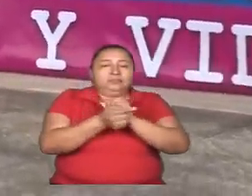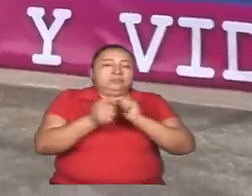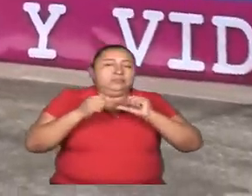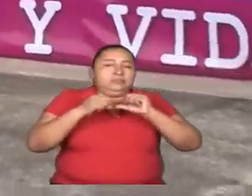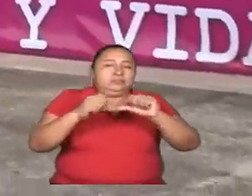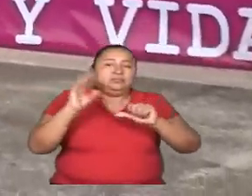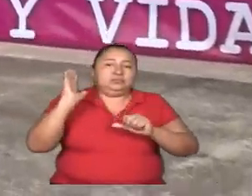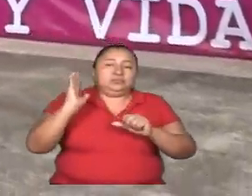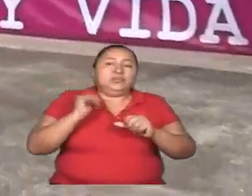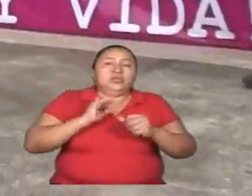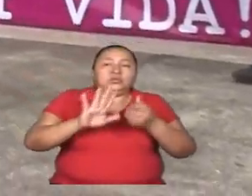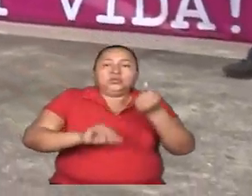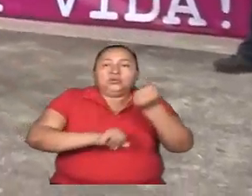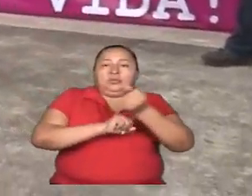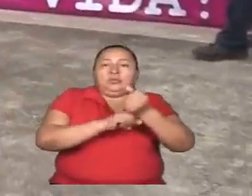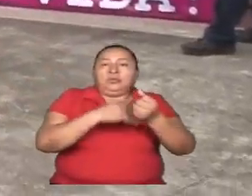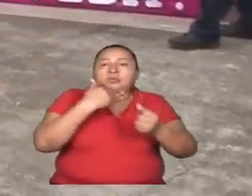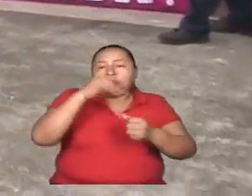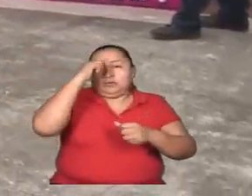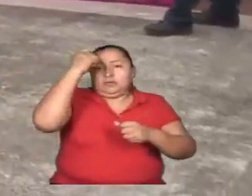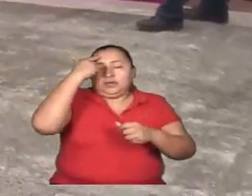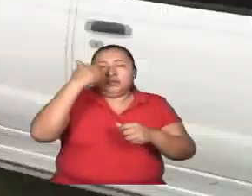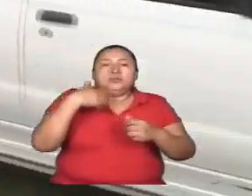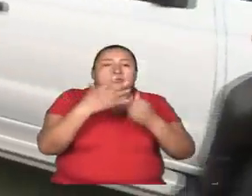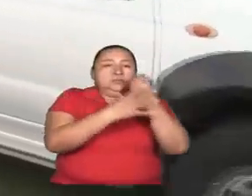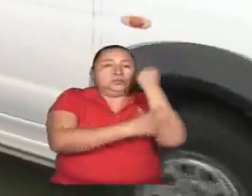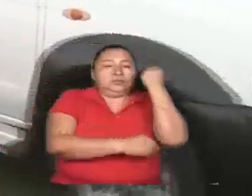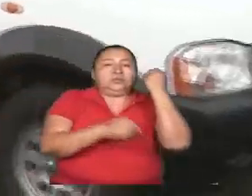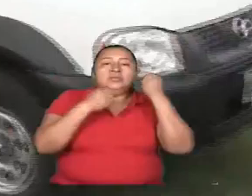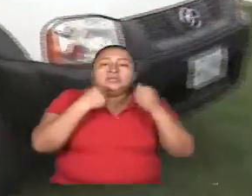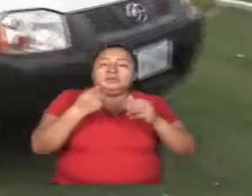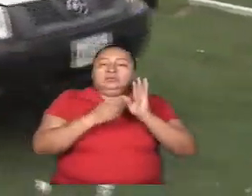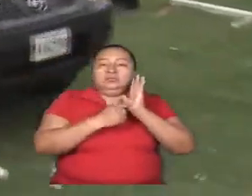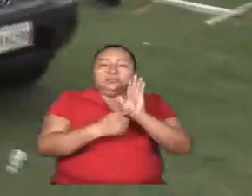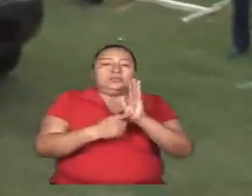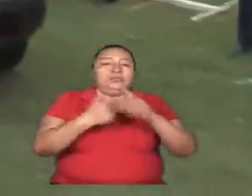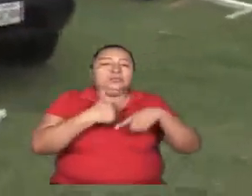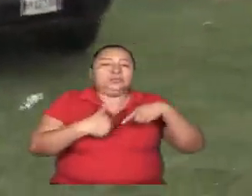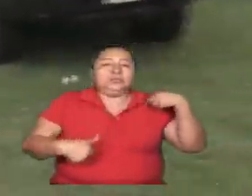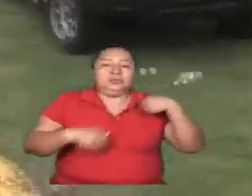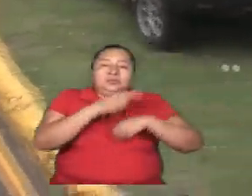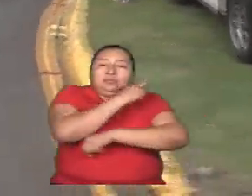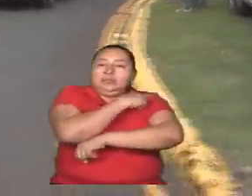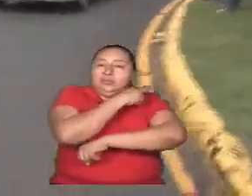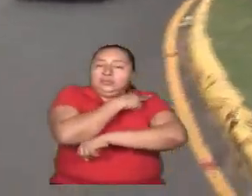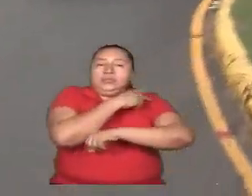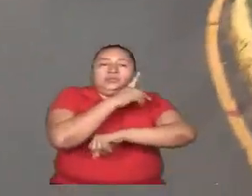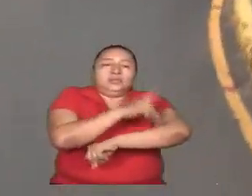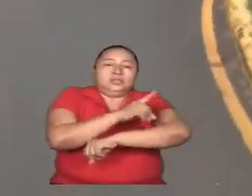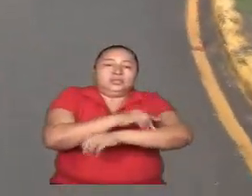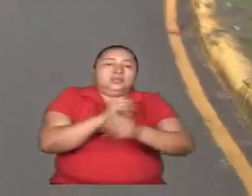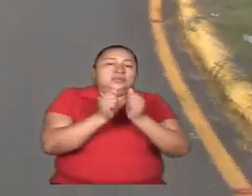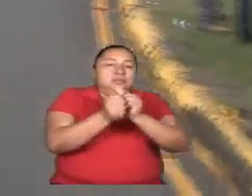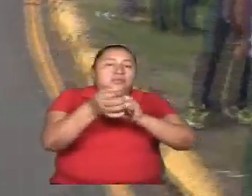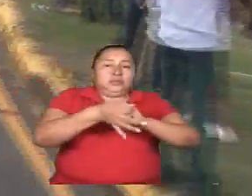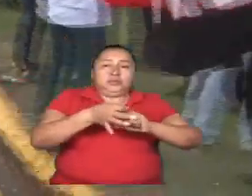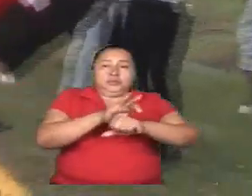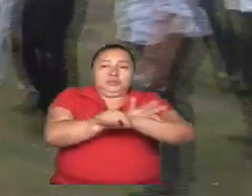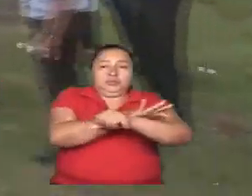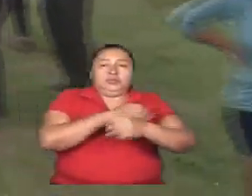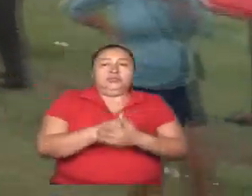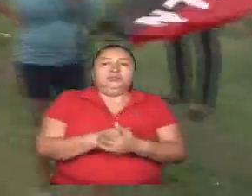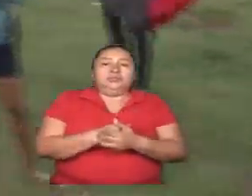Sandinista y su apoyo al buen gobierno de los pobres que preside el comandante Daniel Ortega y la compañera Rosario